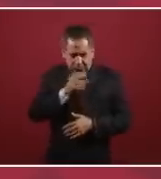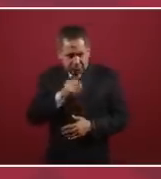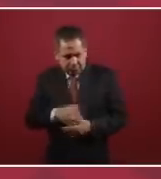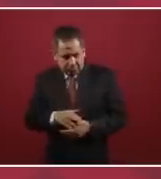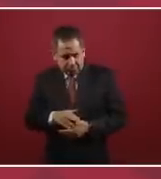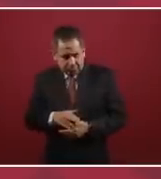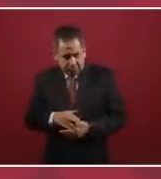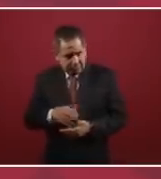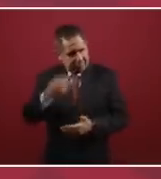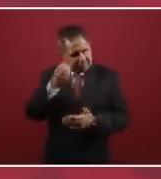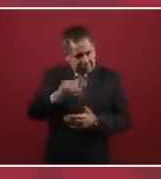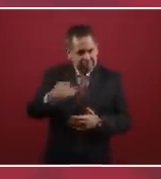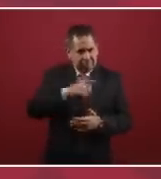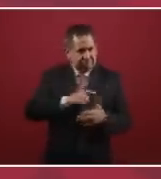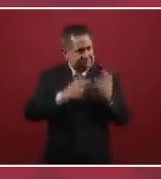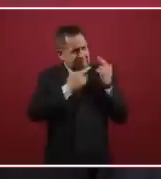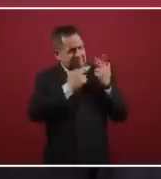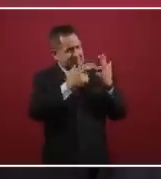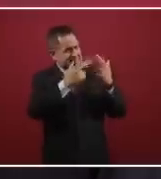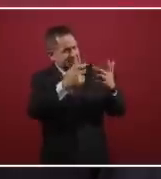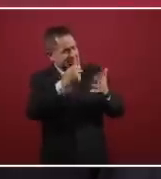¿Qué tiene que ser, con violencia?